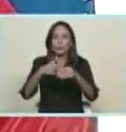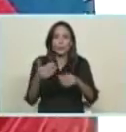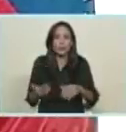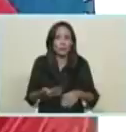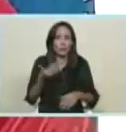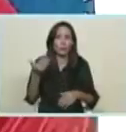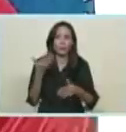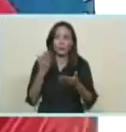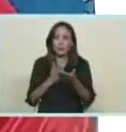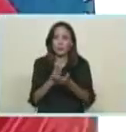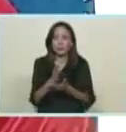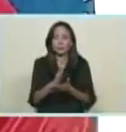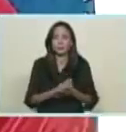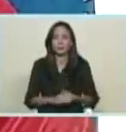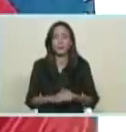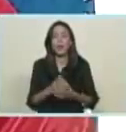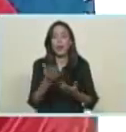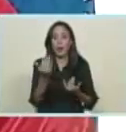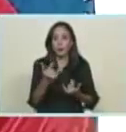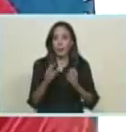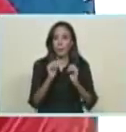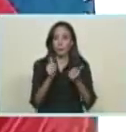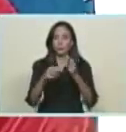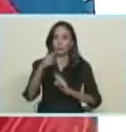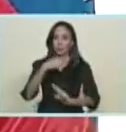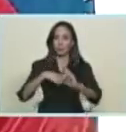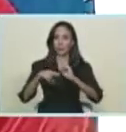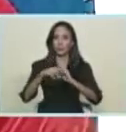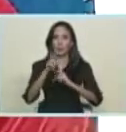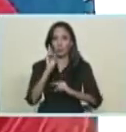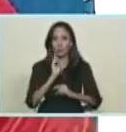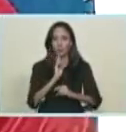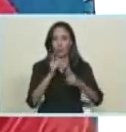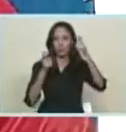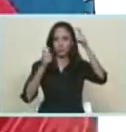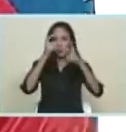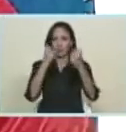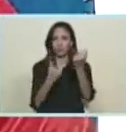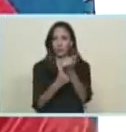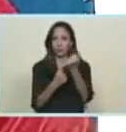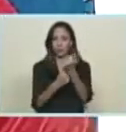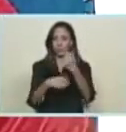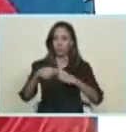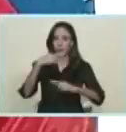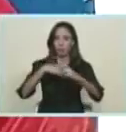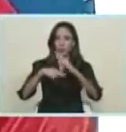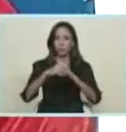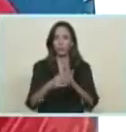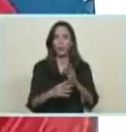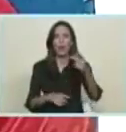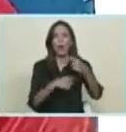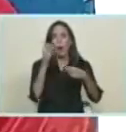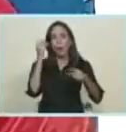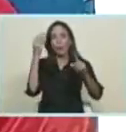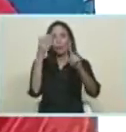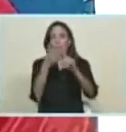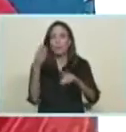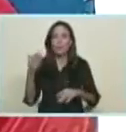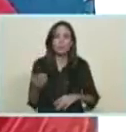Cuando llegó la revolución bolivariana, una de las disputas más